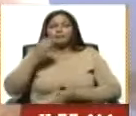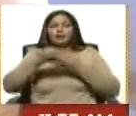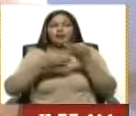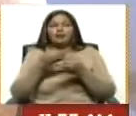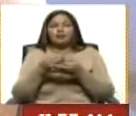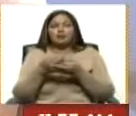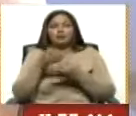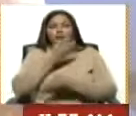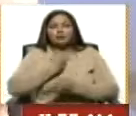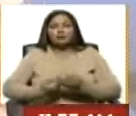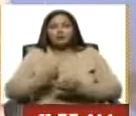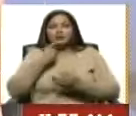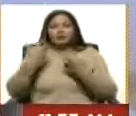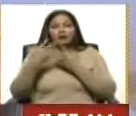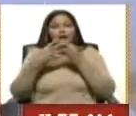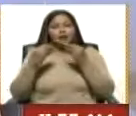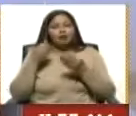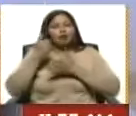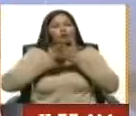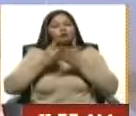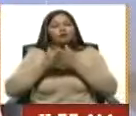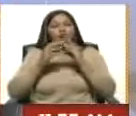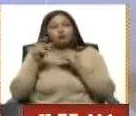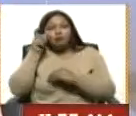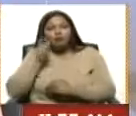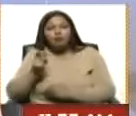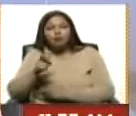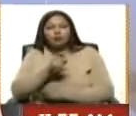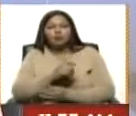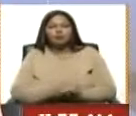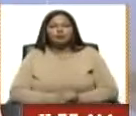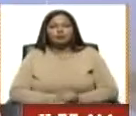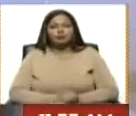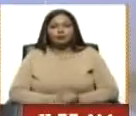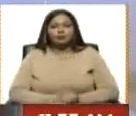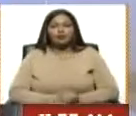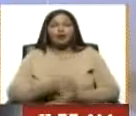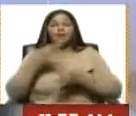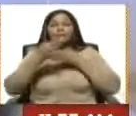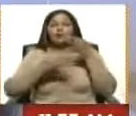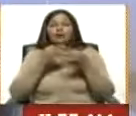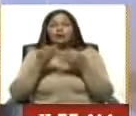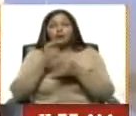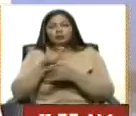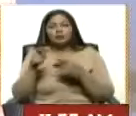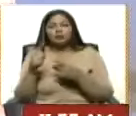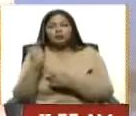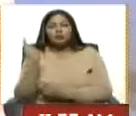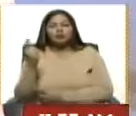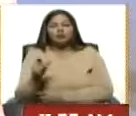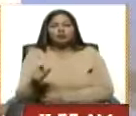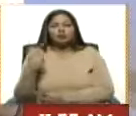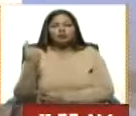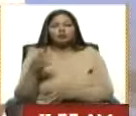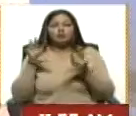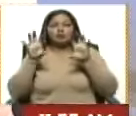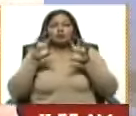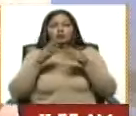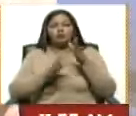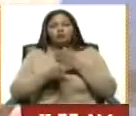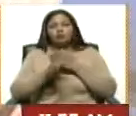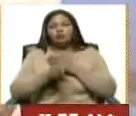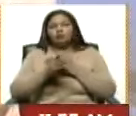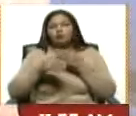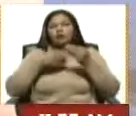pueblo en las redes sociales. Aprendimos de eso. Que pases de ser una persona que simplemente se divierte, que lo puedes seguir